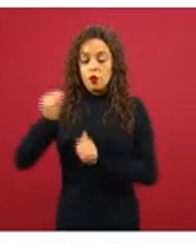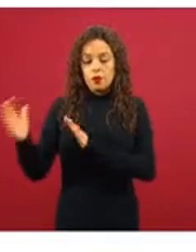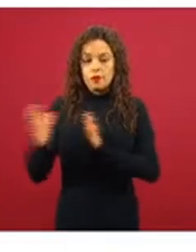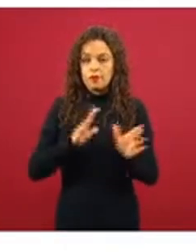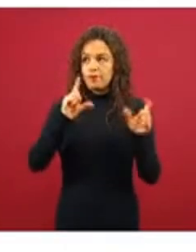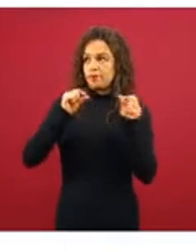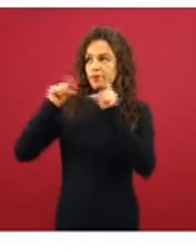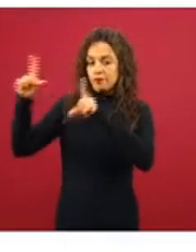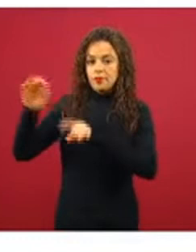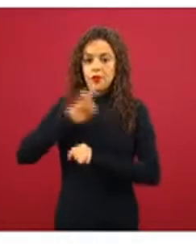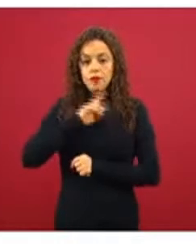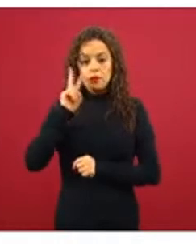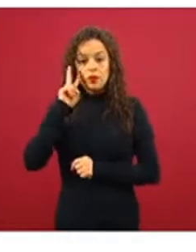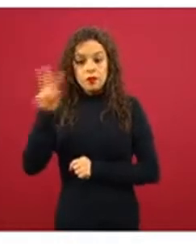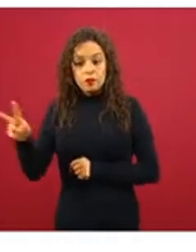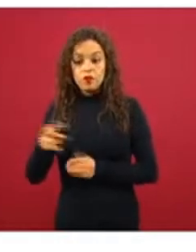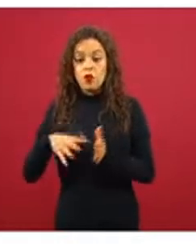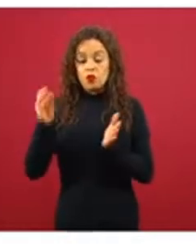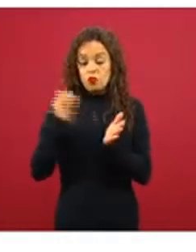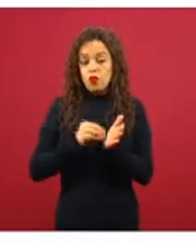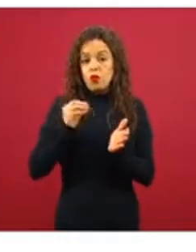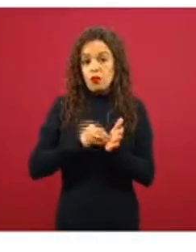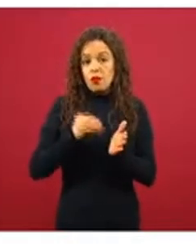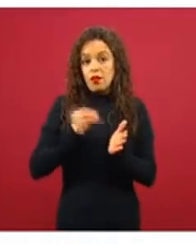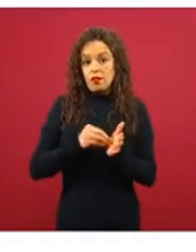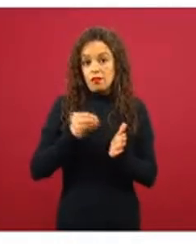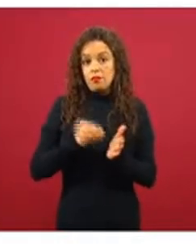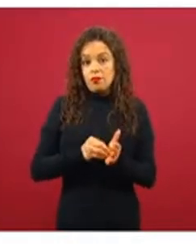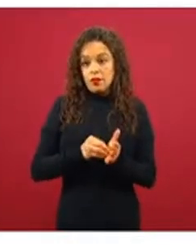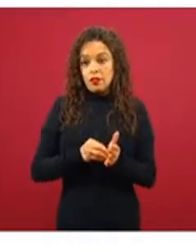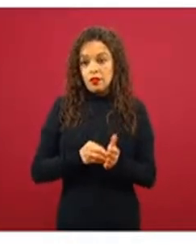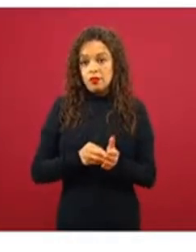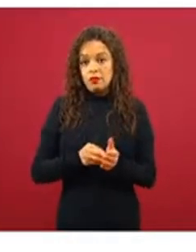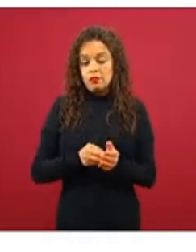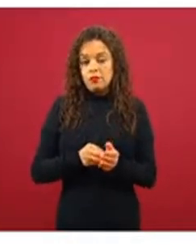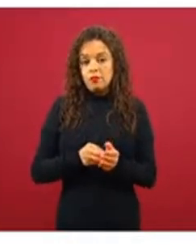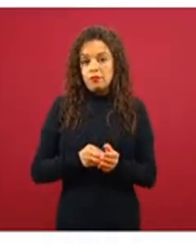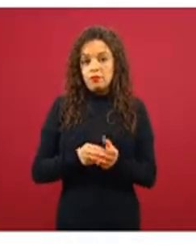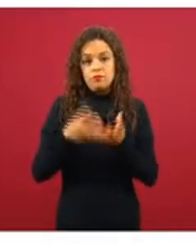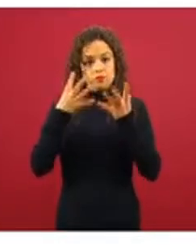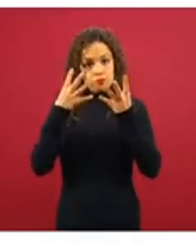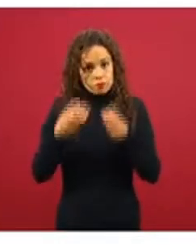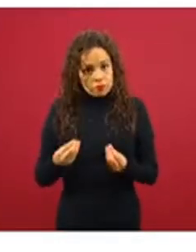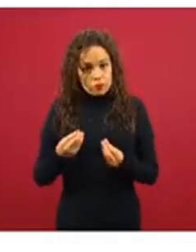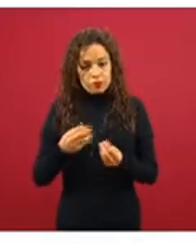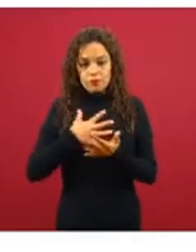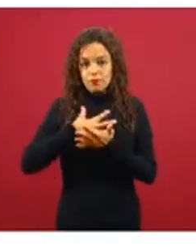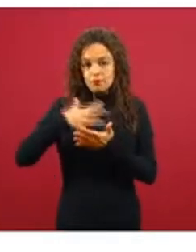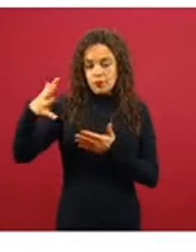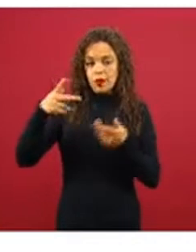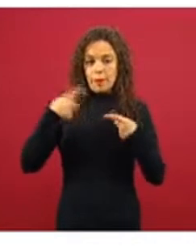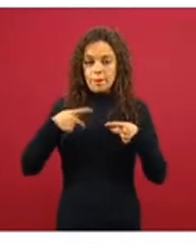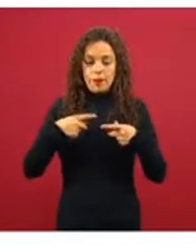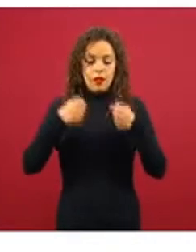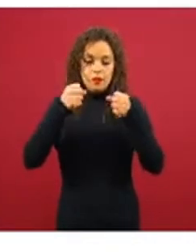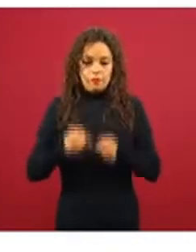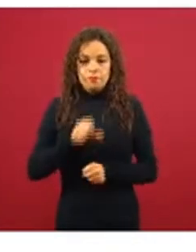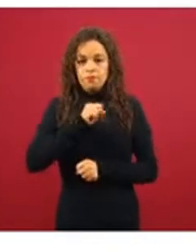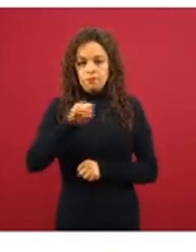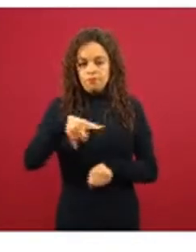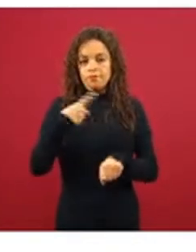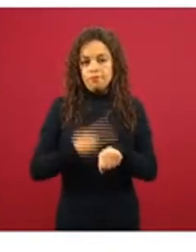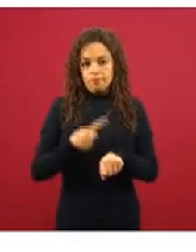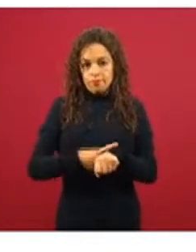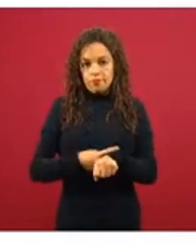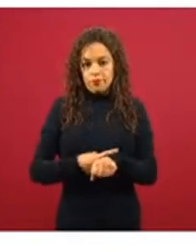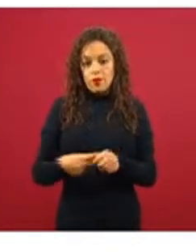estamos todavía con cargas de enfermedad, es decir, cantidad de casos confirmados, por lo que siempre hemos tenido a la Ciudad de México y al